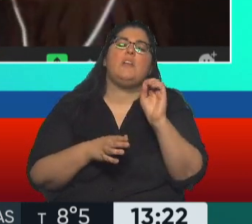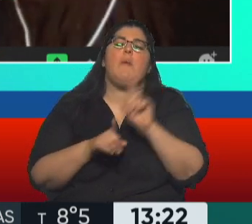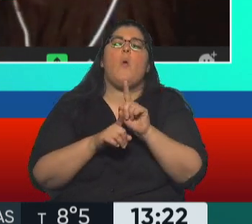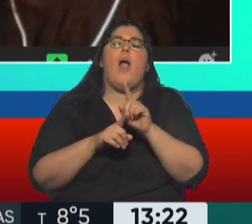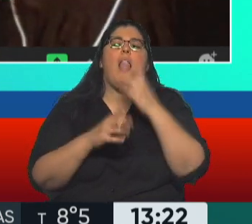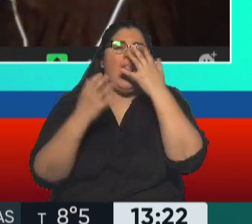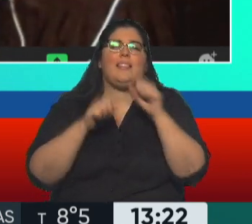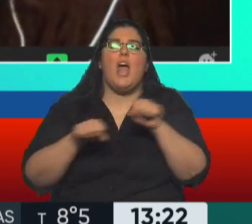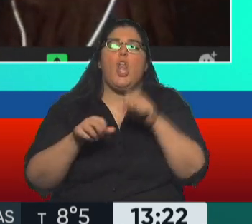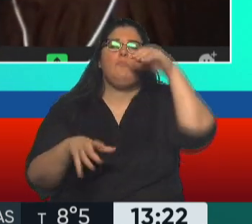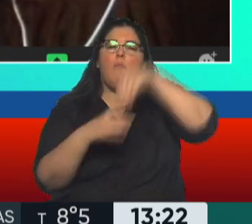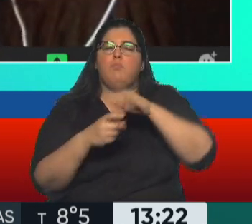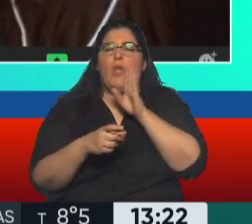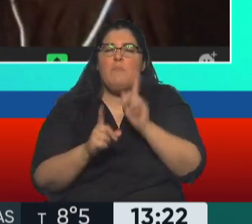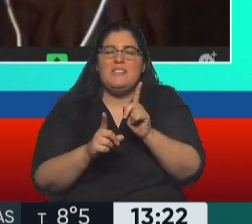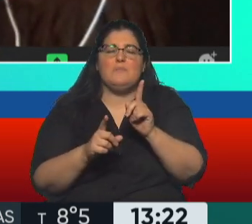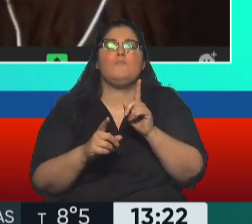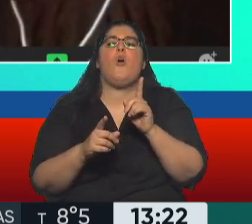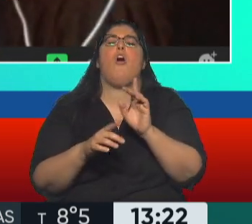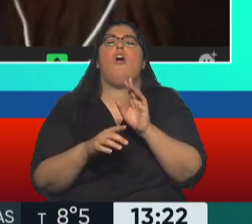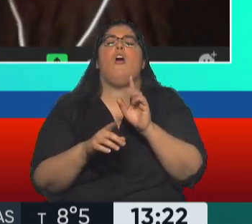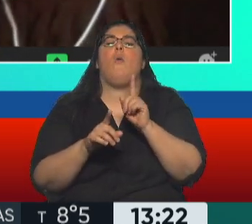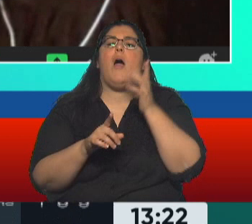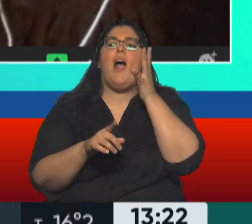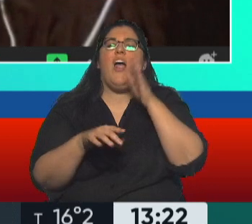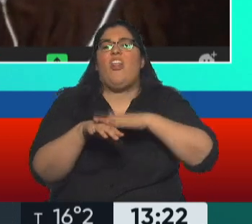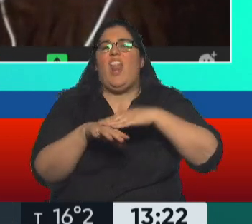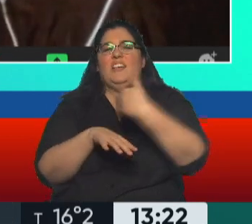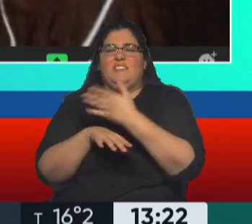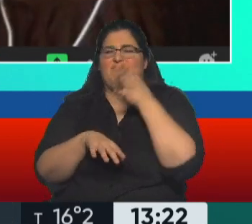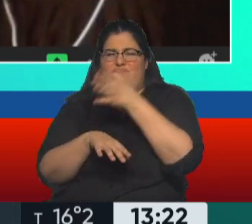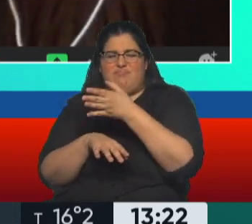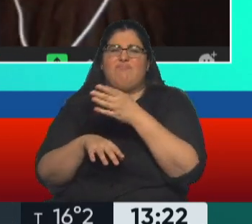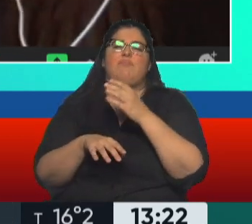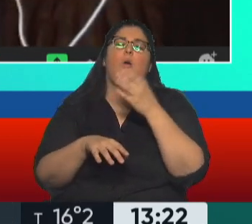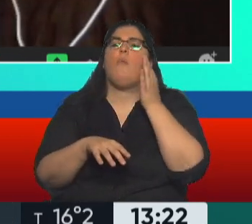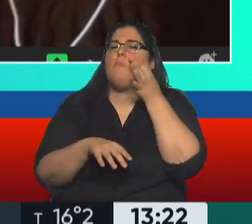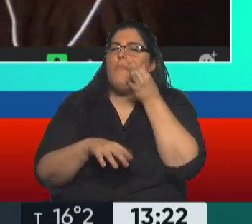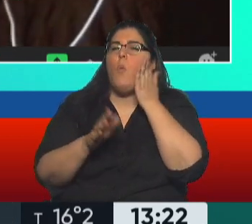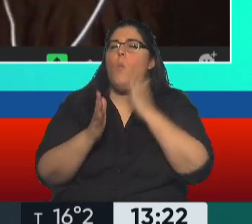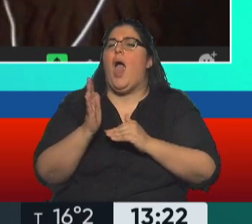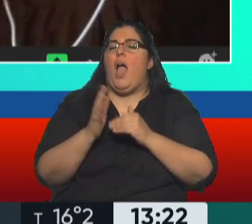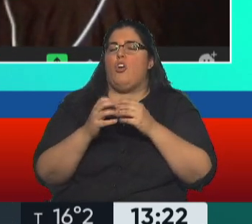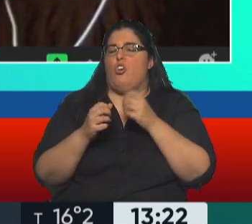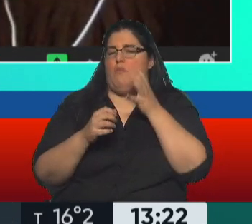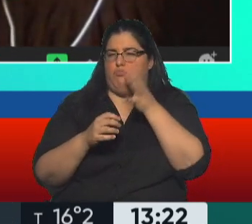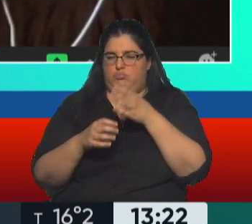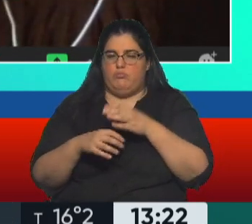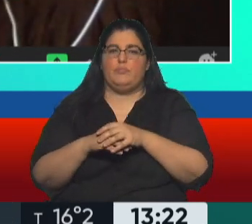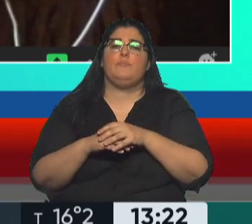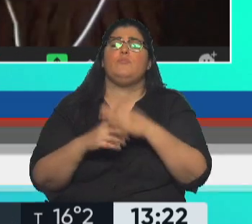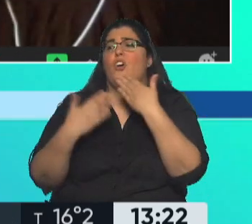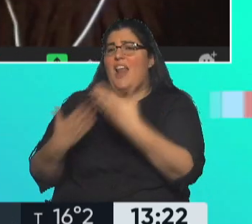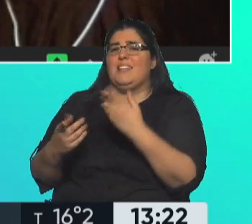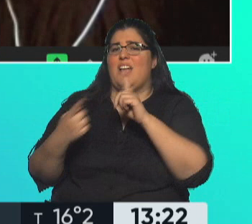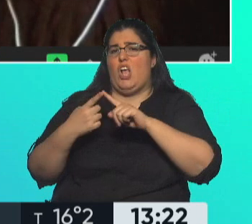doméstico, terrorismo de extrema derecha, terrorismo de supremacía blanca. Isabela, te agradecemos mucho este contacto